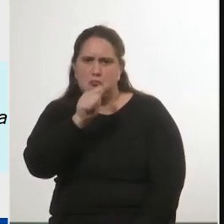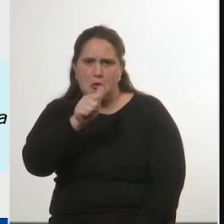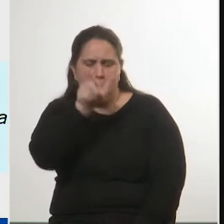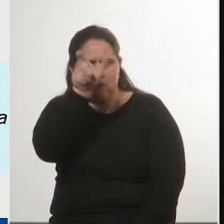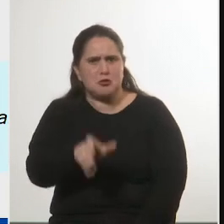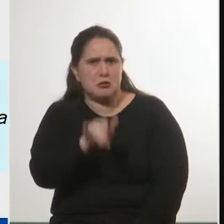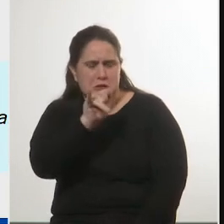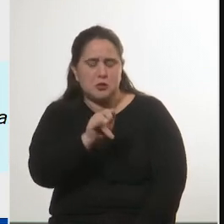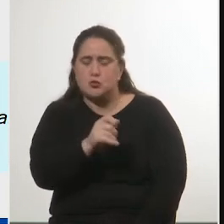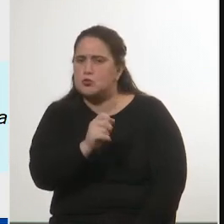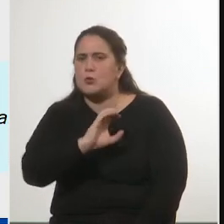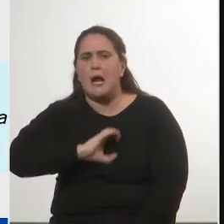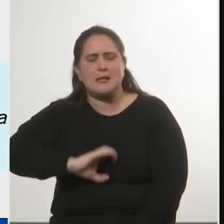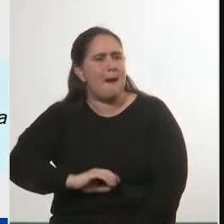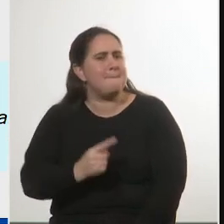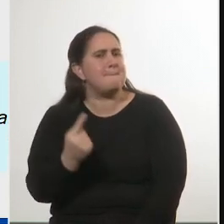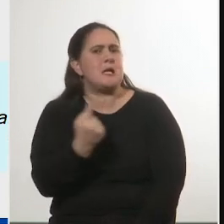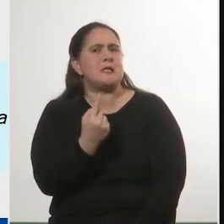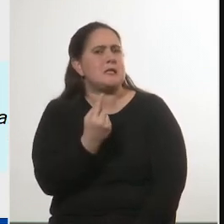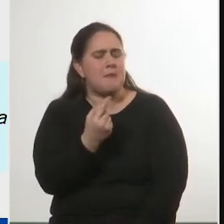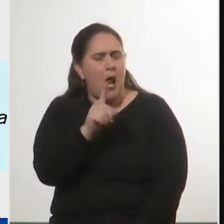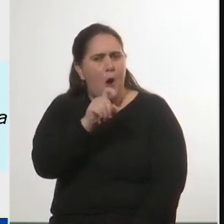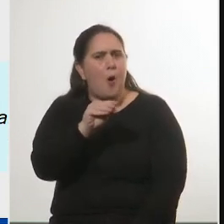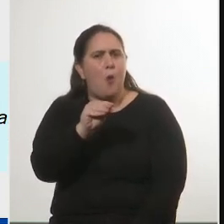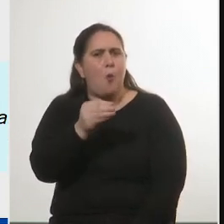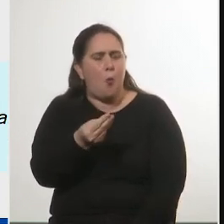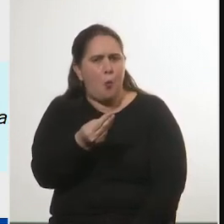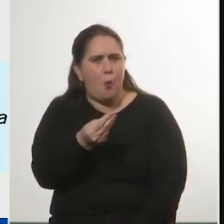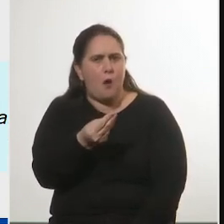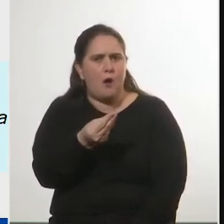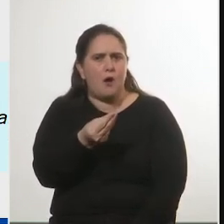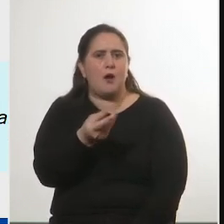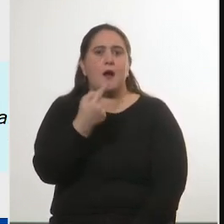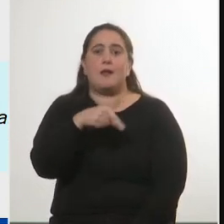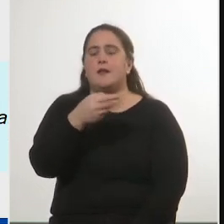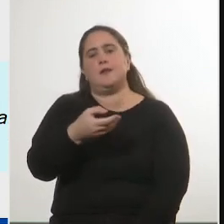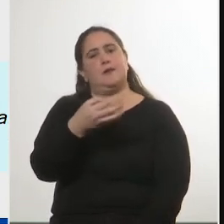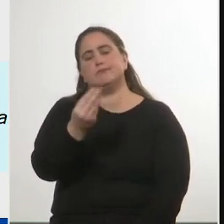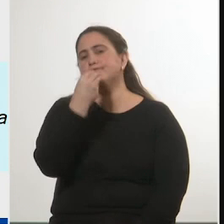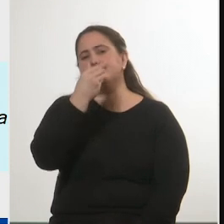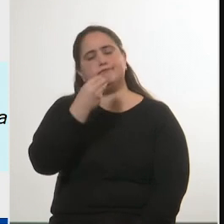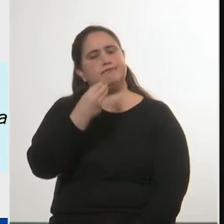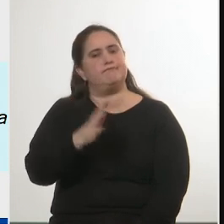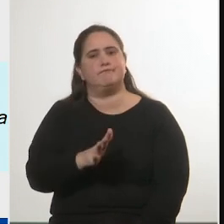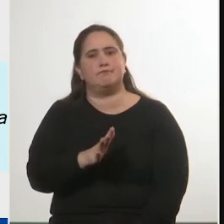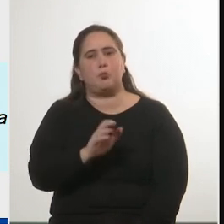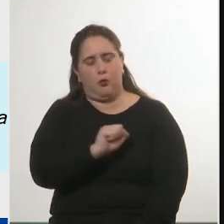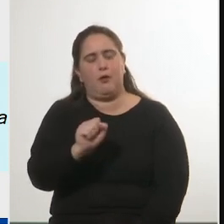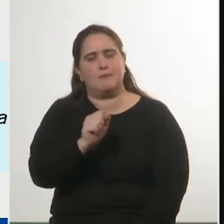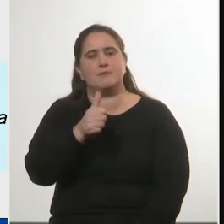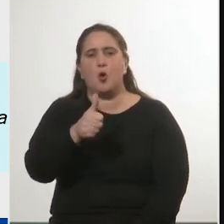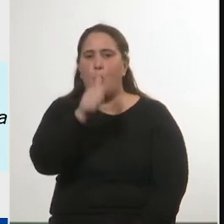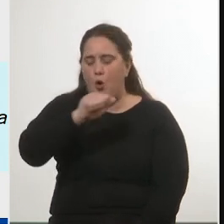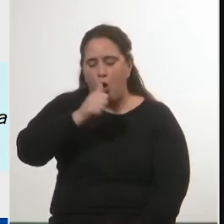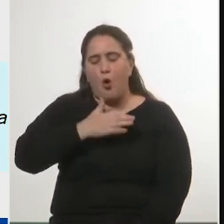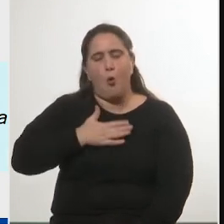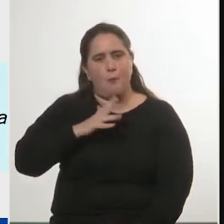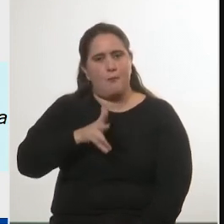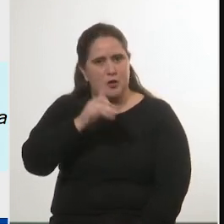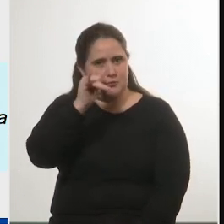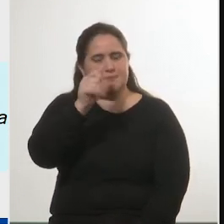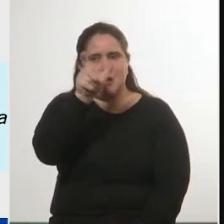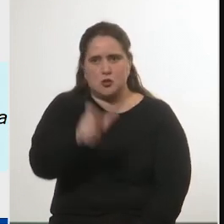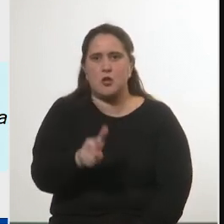reafirmando la principal característica que debe cumplir el agua para ser potable, apta para el consumo humano. Como